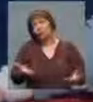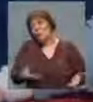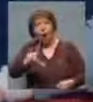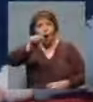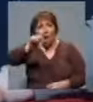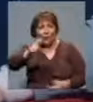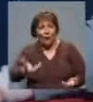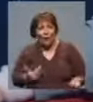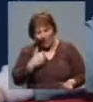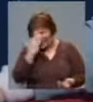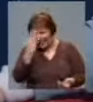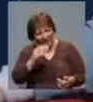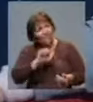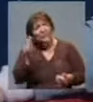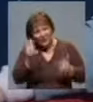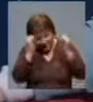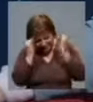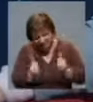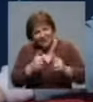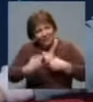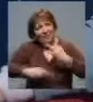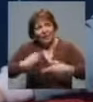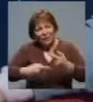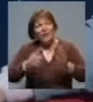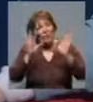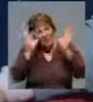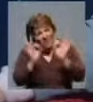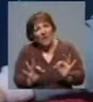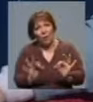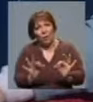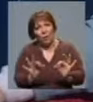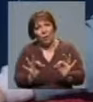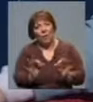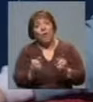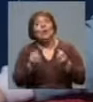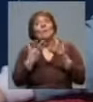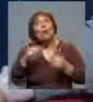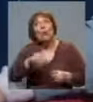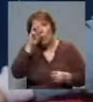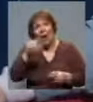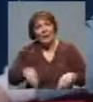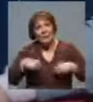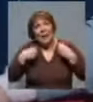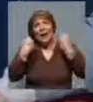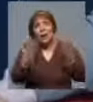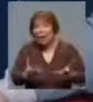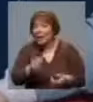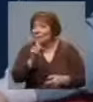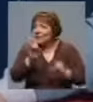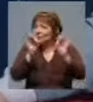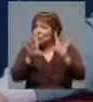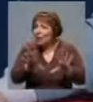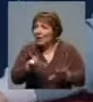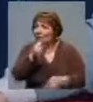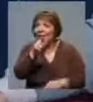como creo que que la continuidad se va a dar porque el país ha mejorado no es solo una cosa